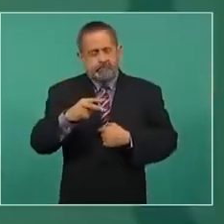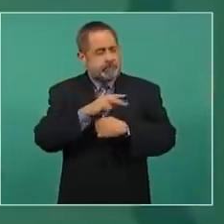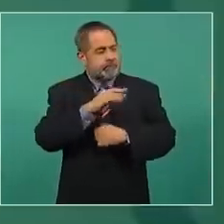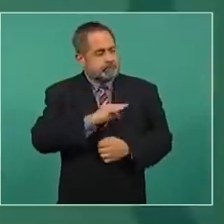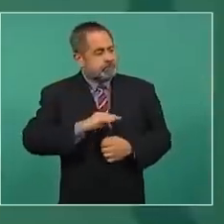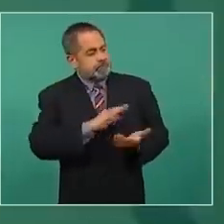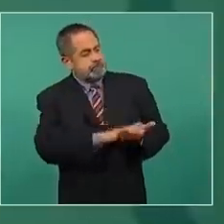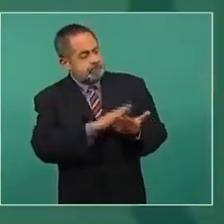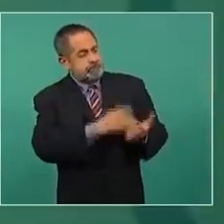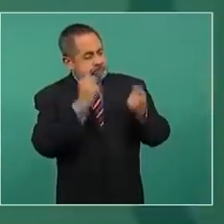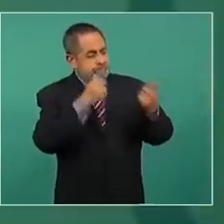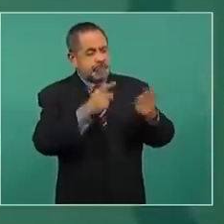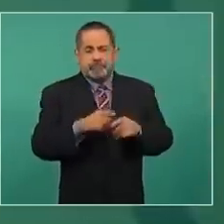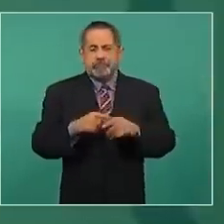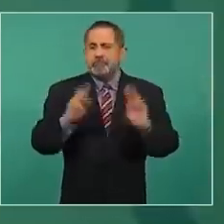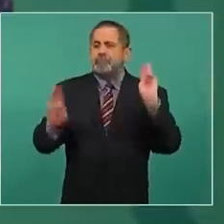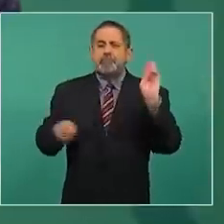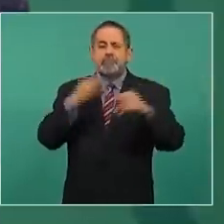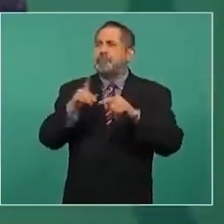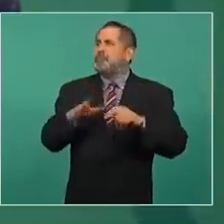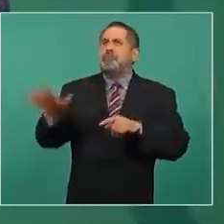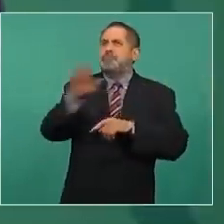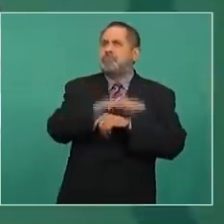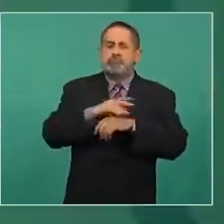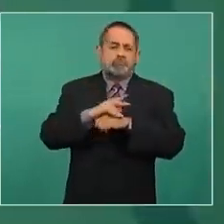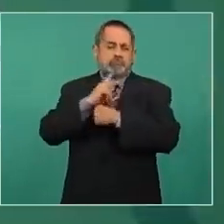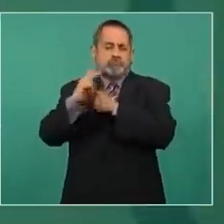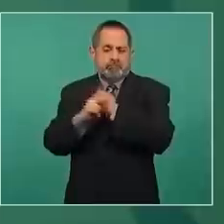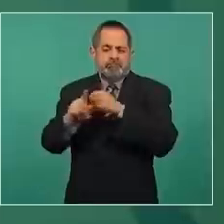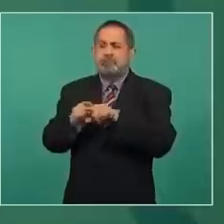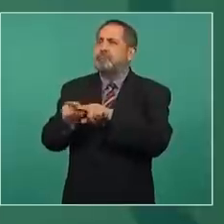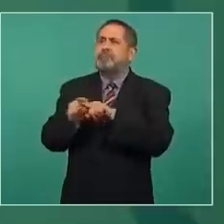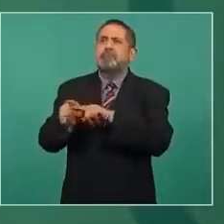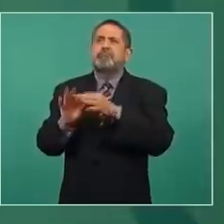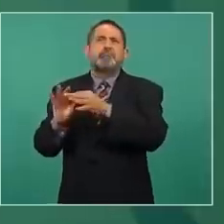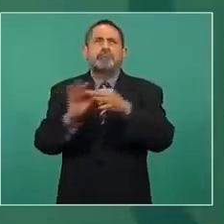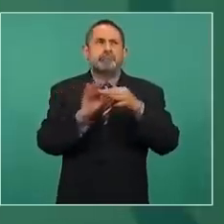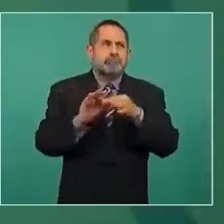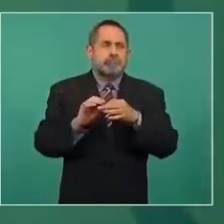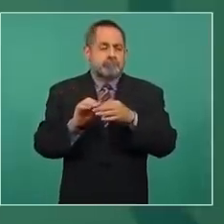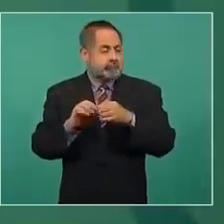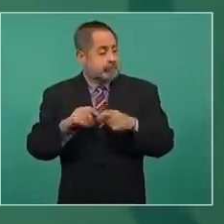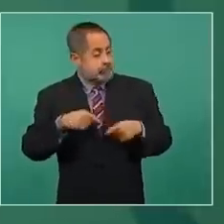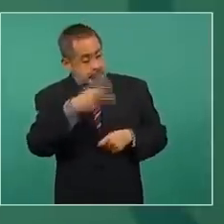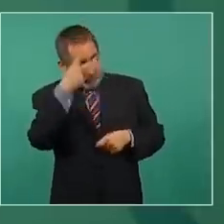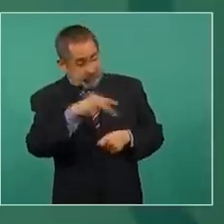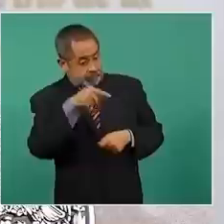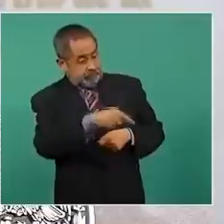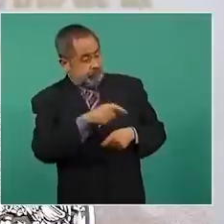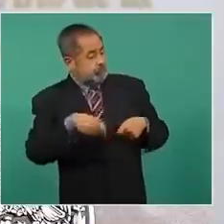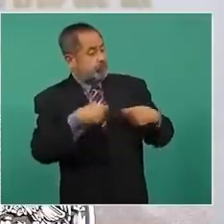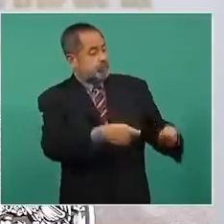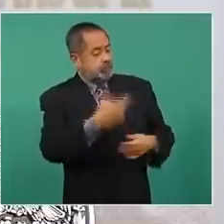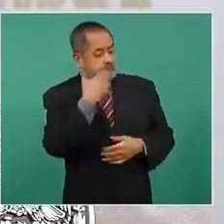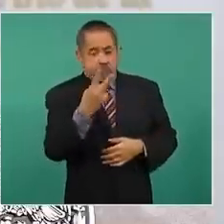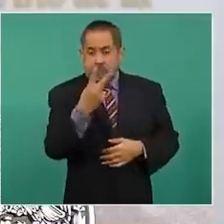de pueblos hermanos del mundo por los 200 años de